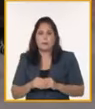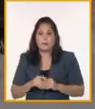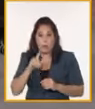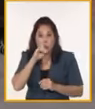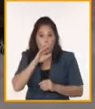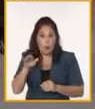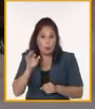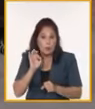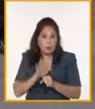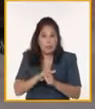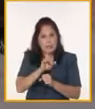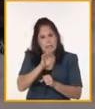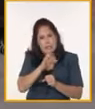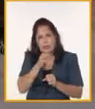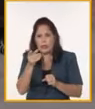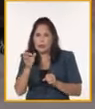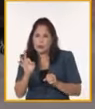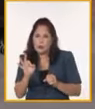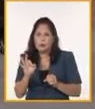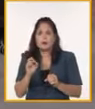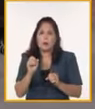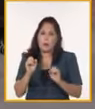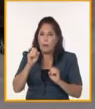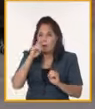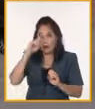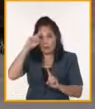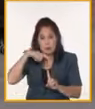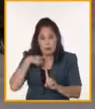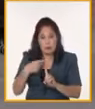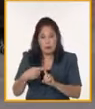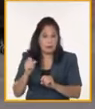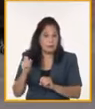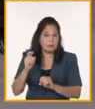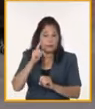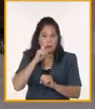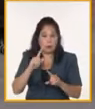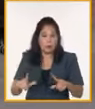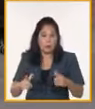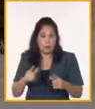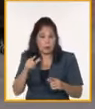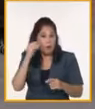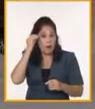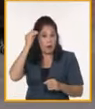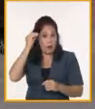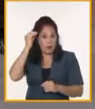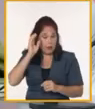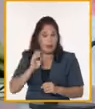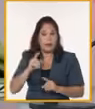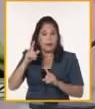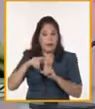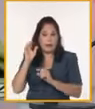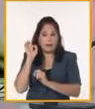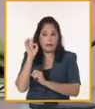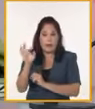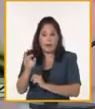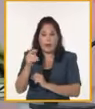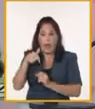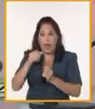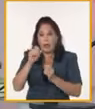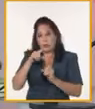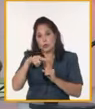le hemos dedicado hoy 2 horas de información y análisis Recuerden el la cuenta en Telegram es actores económicos actores